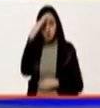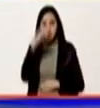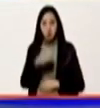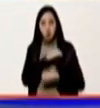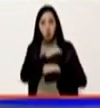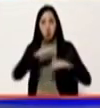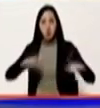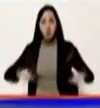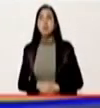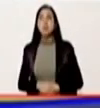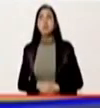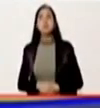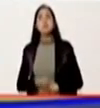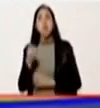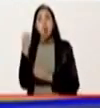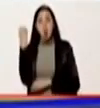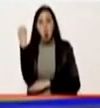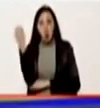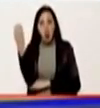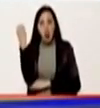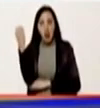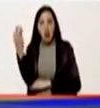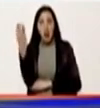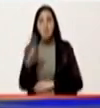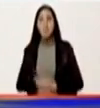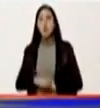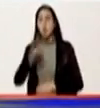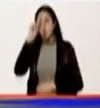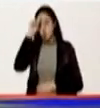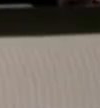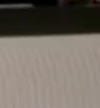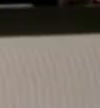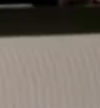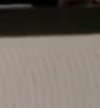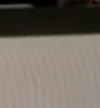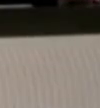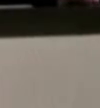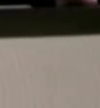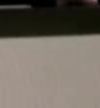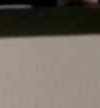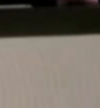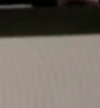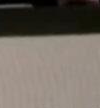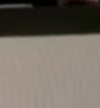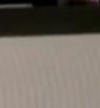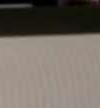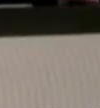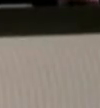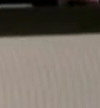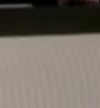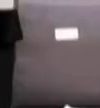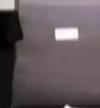Nicolás Maduro no se hizo esperar, y el ministro de Defensa, Vladimir Padrino, relacionó la denuncia con una clara intención